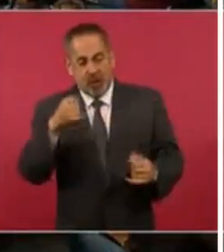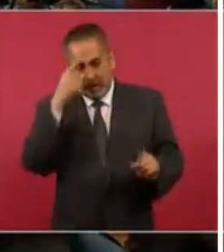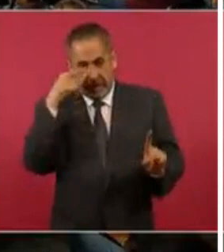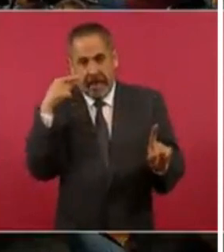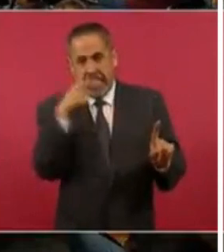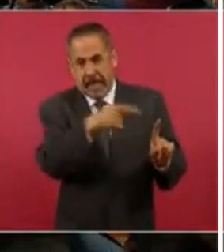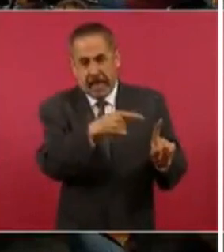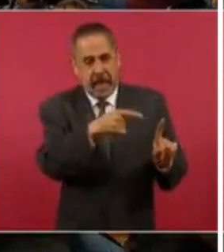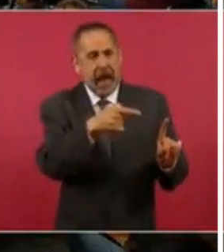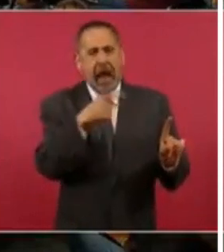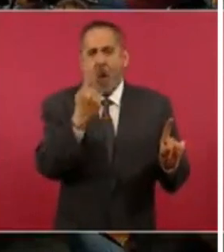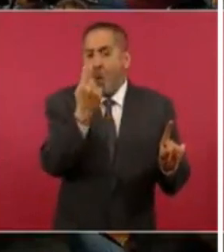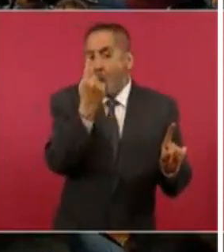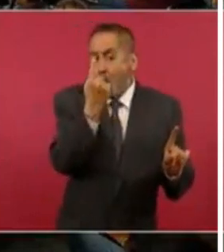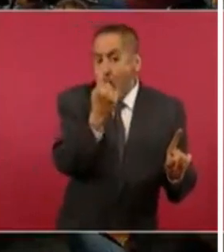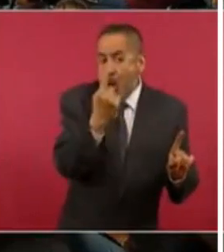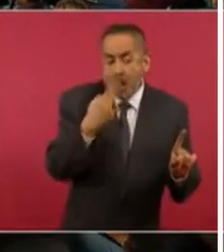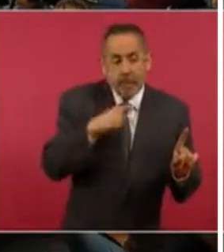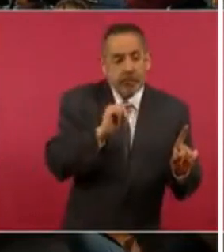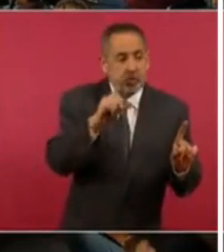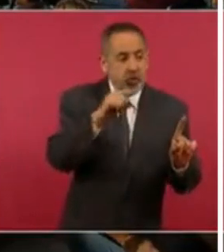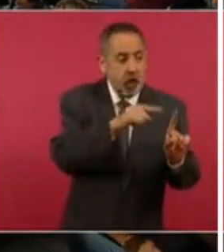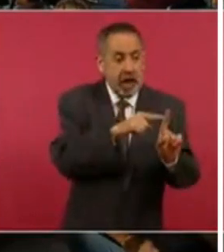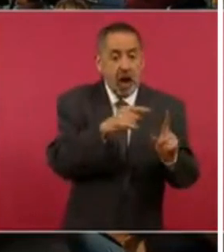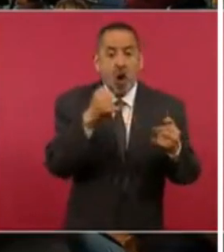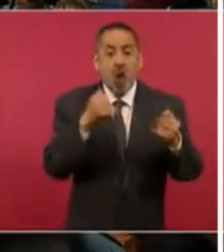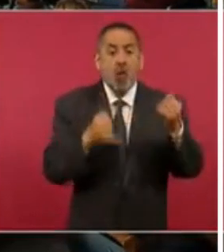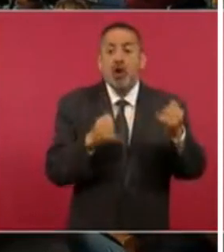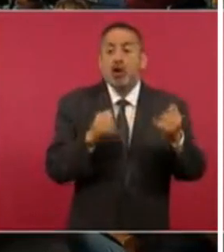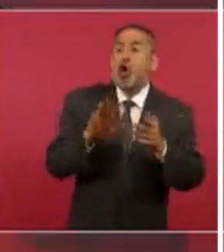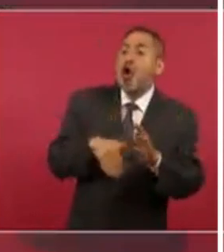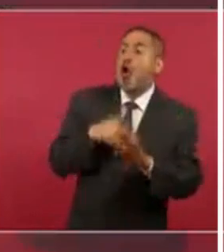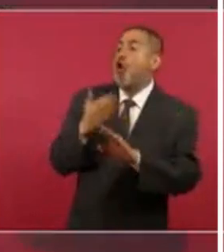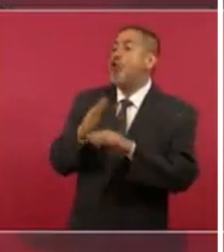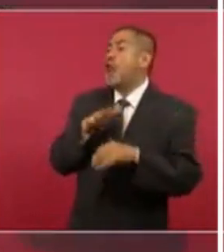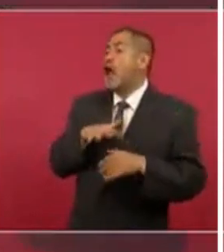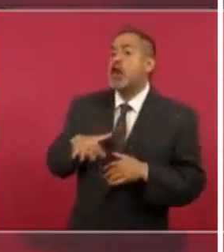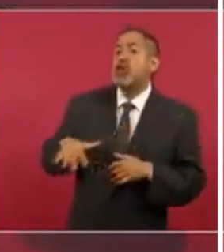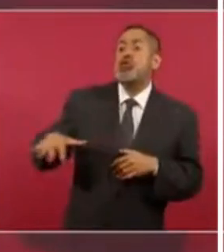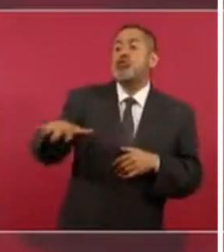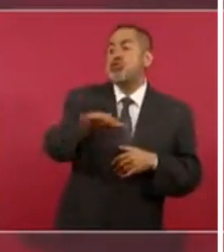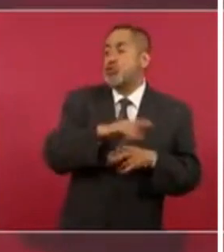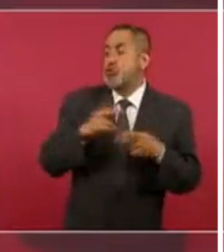de México, no es un juicio contra México.